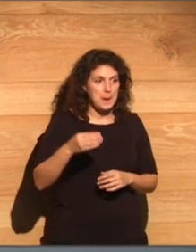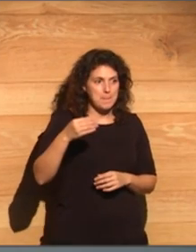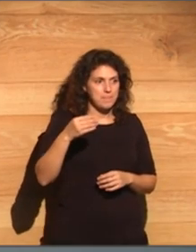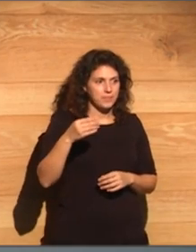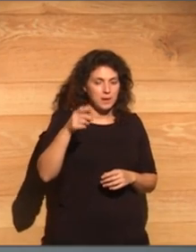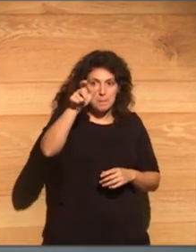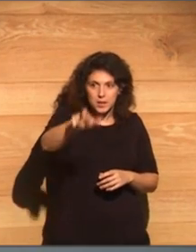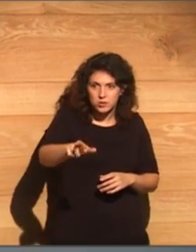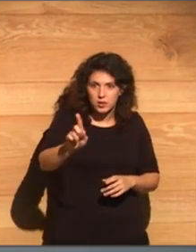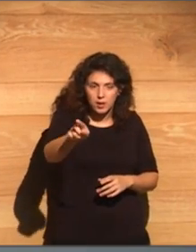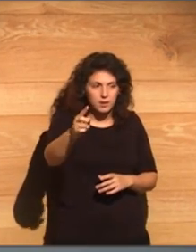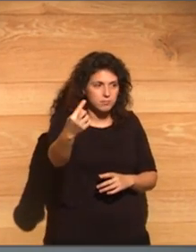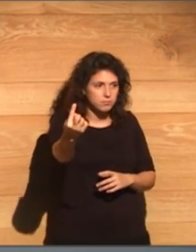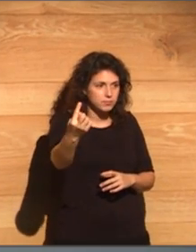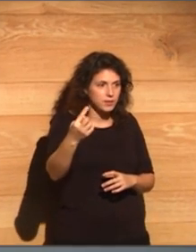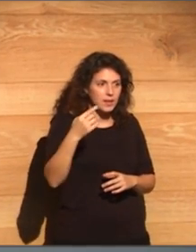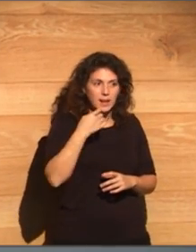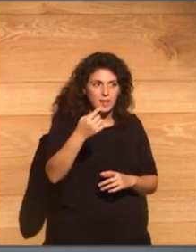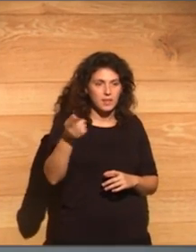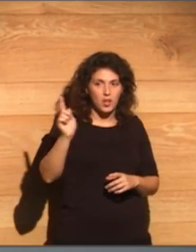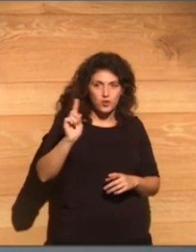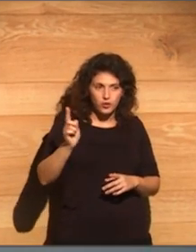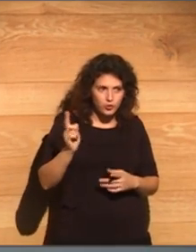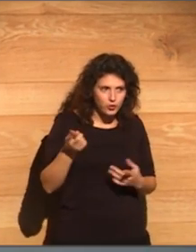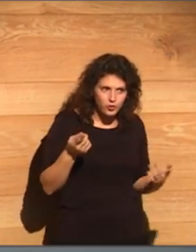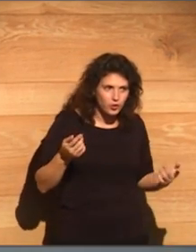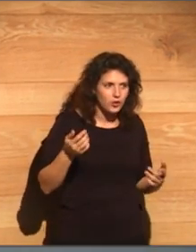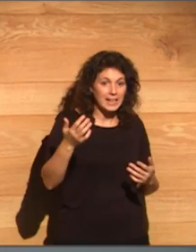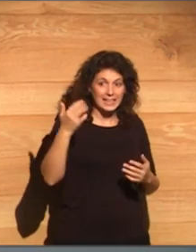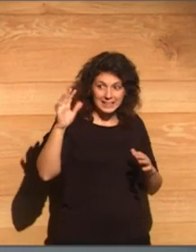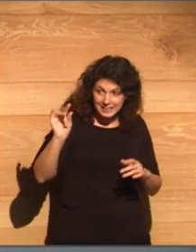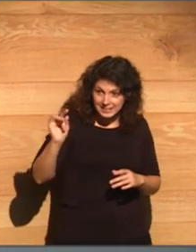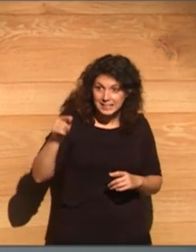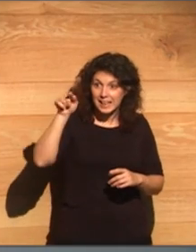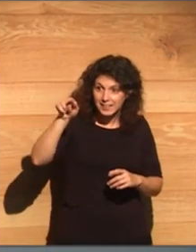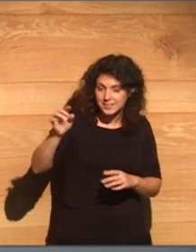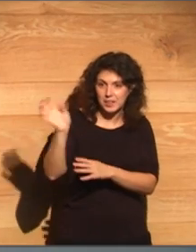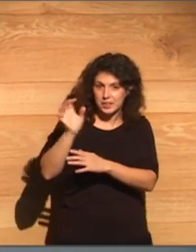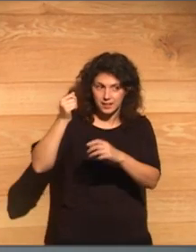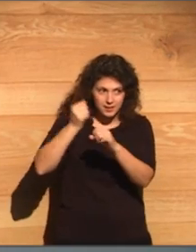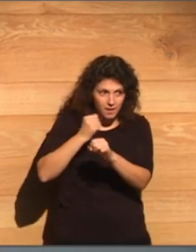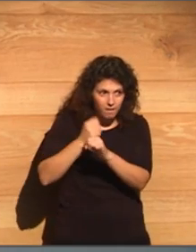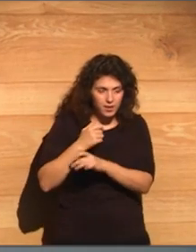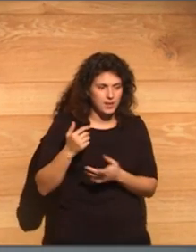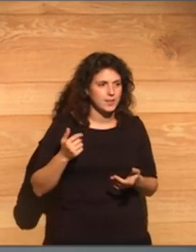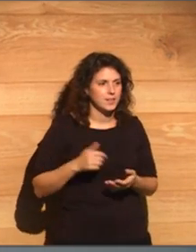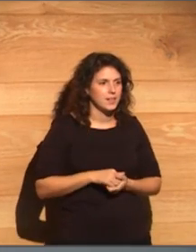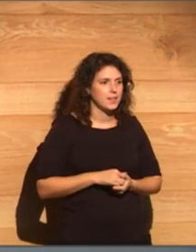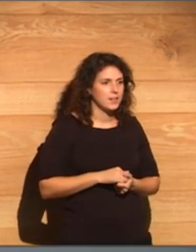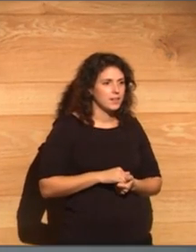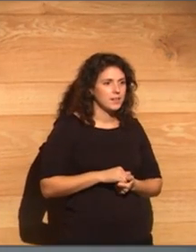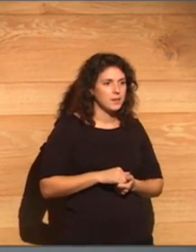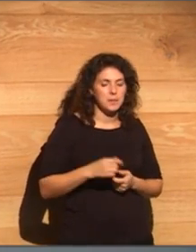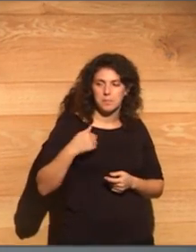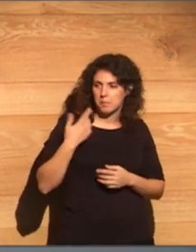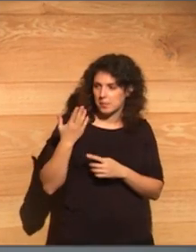quién es? Y hay un señor allí que le llama y el señor decía que no. Y dice, sí, que este es del cine, que es del cine. Entonces, claro, voy ahí y le,